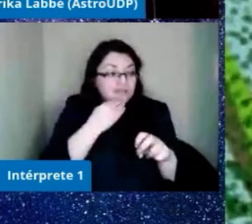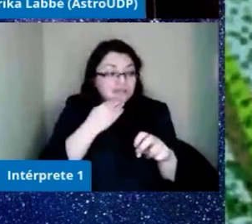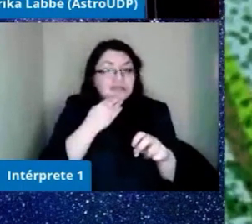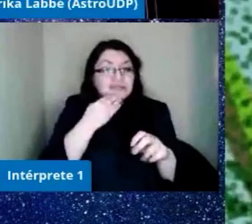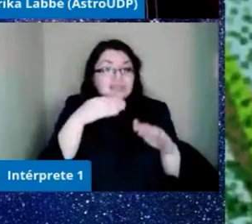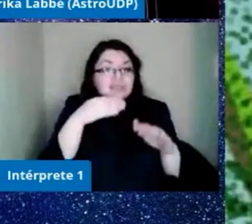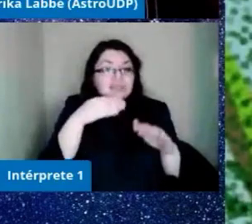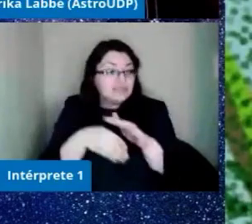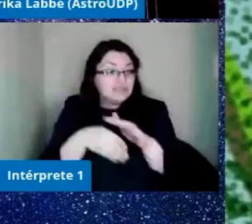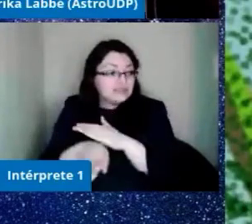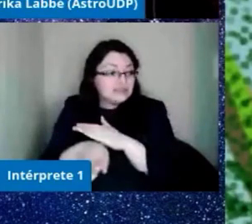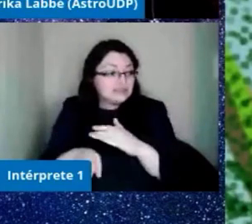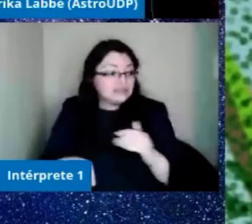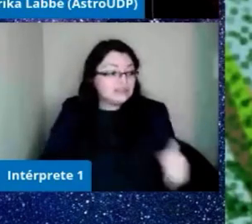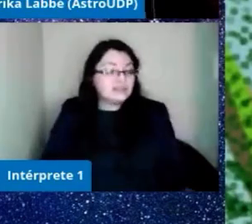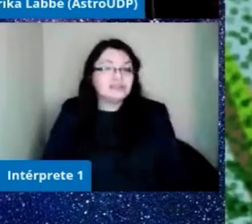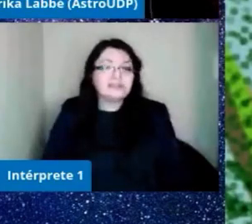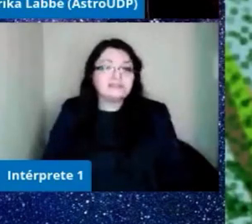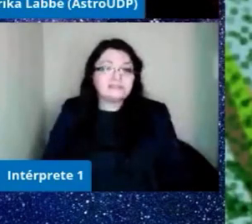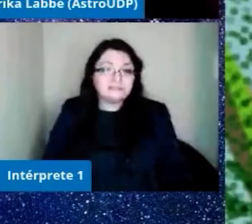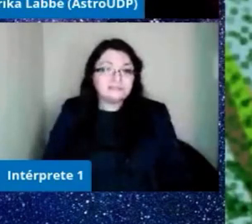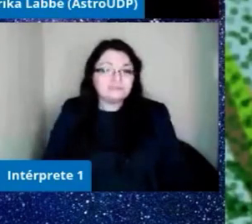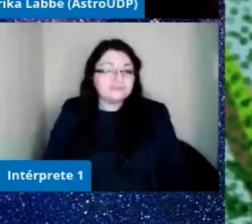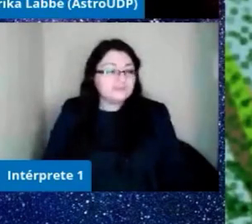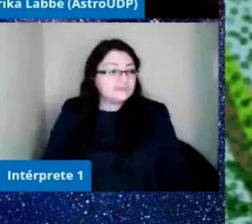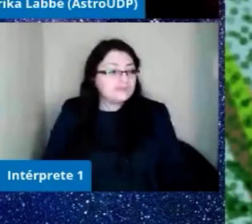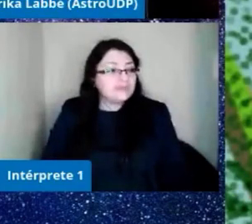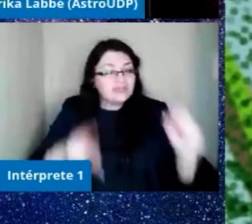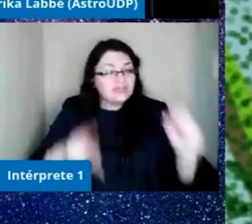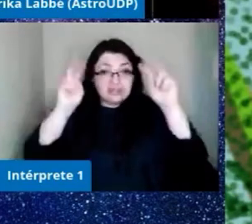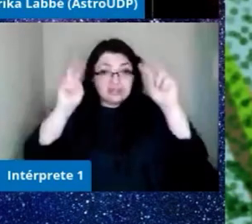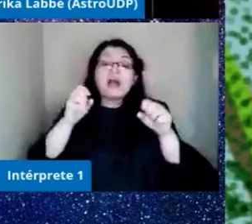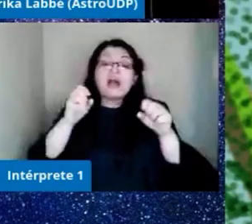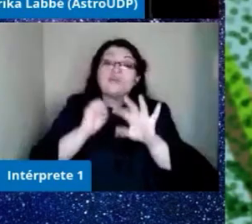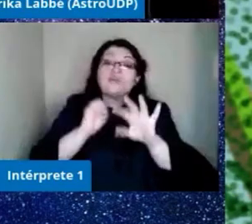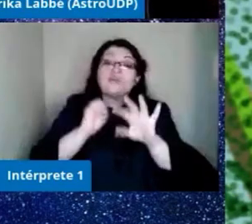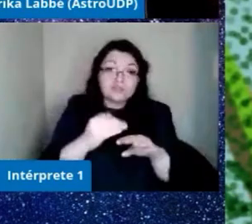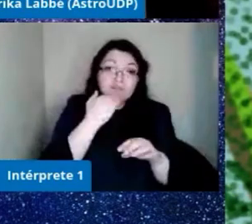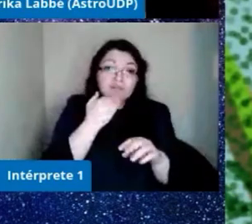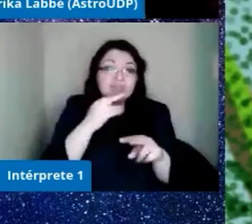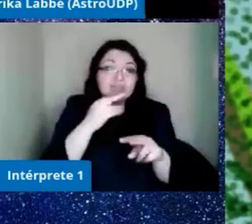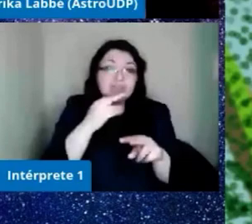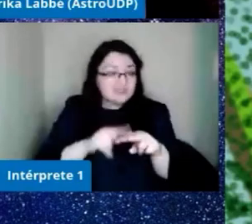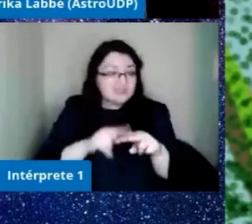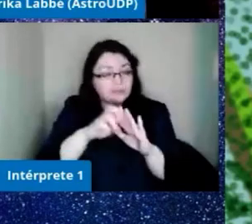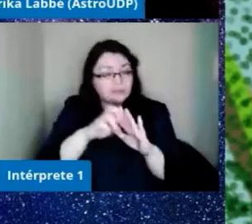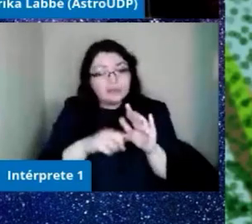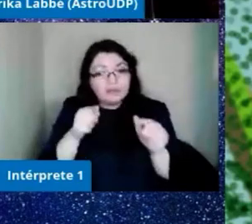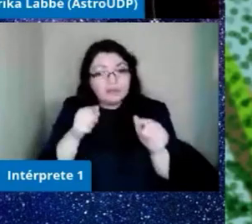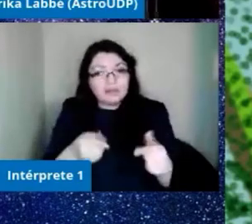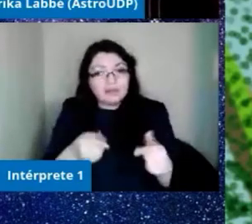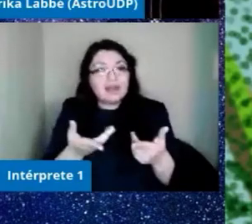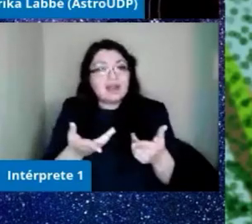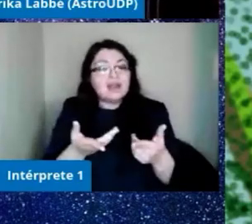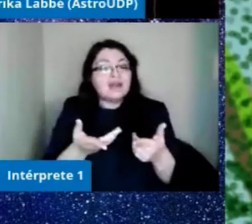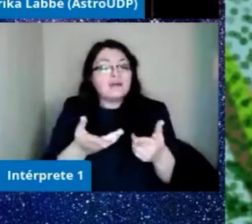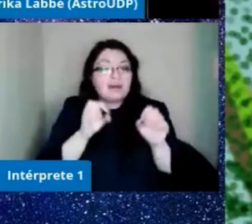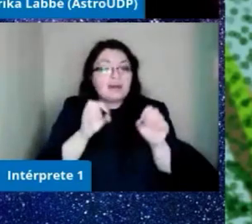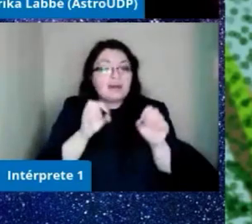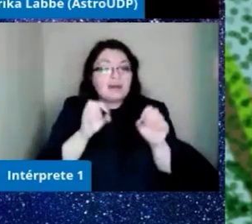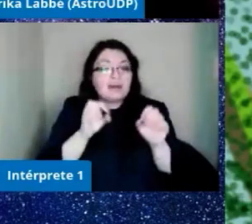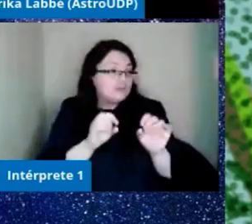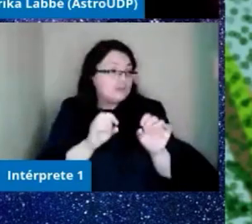En términos de educación, también se están generando estos programas para apoyar la inclusión escolar. En particular, por ejemplo, este manual